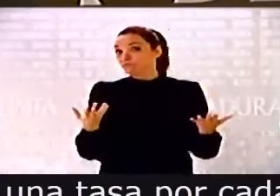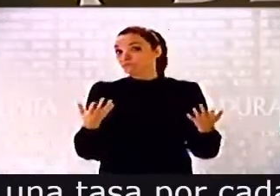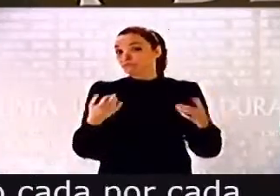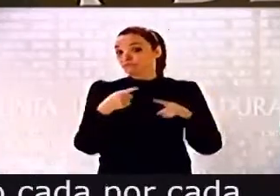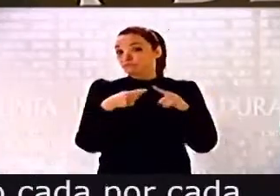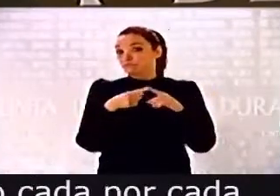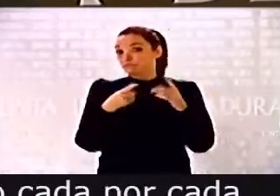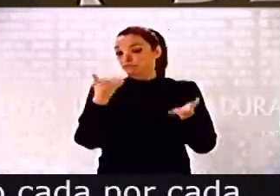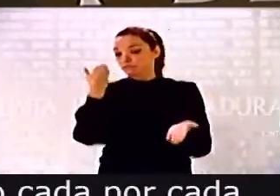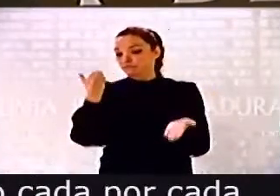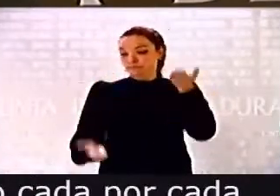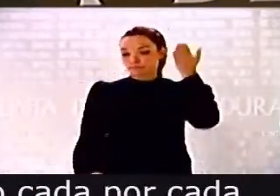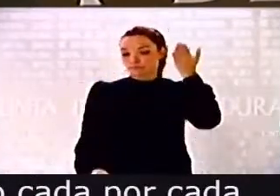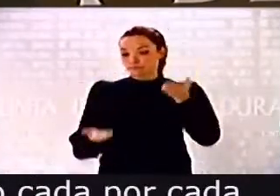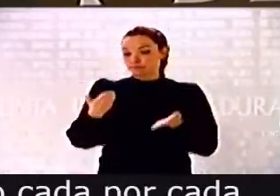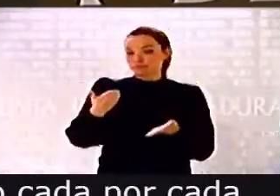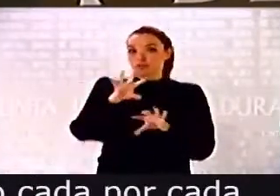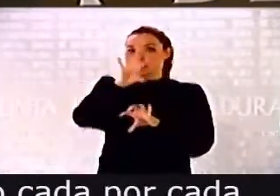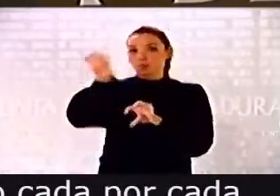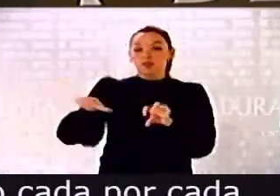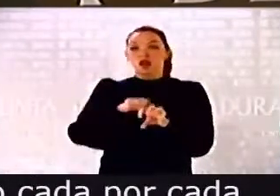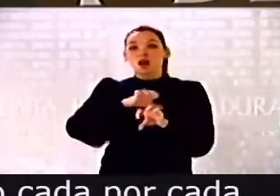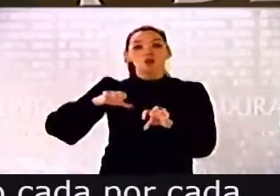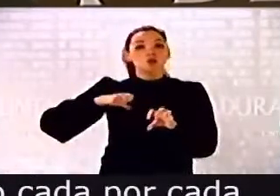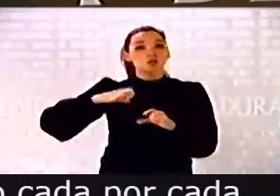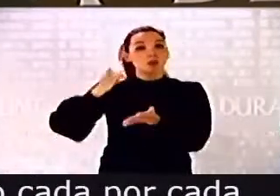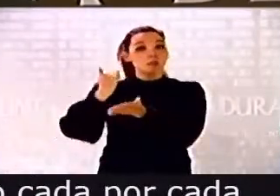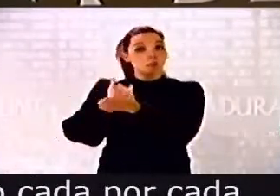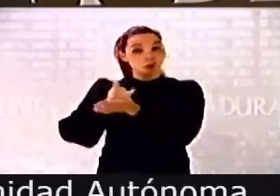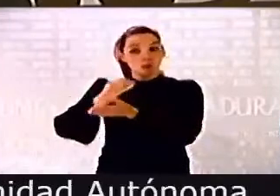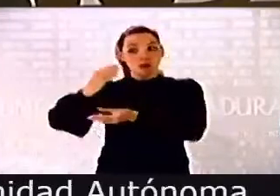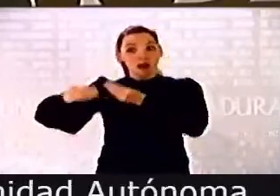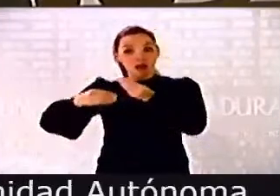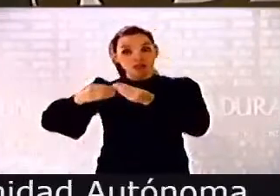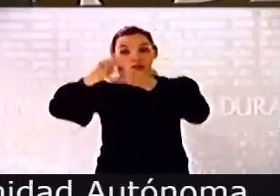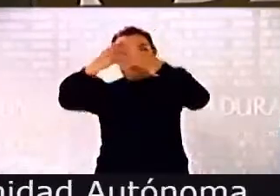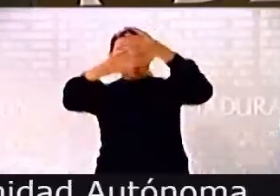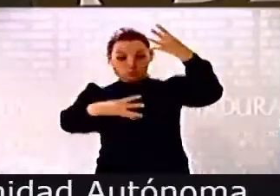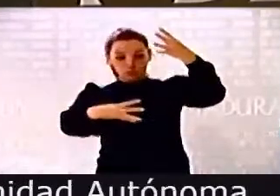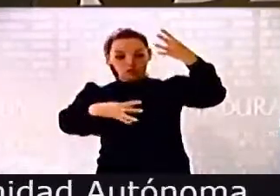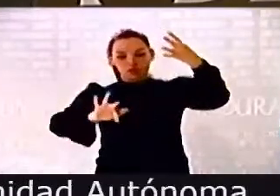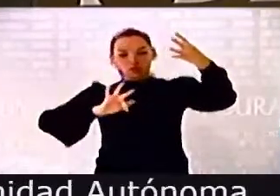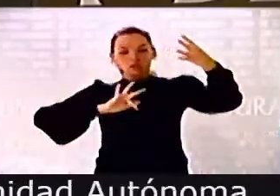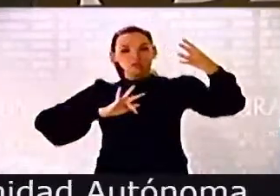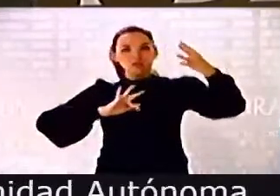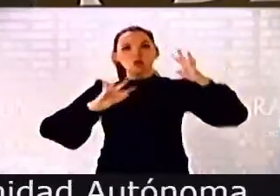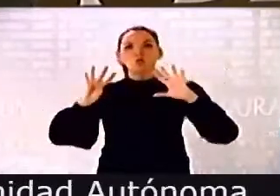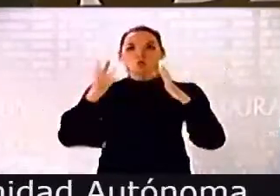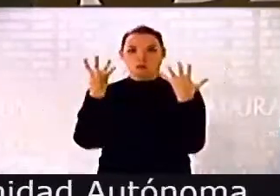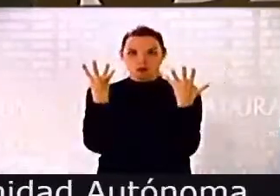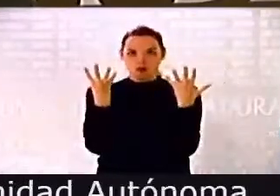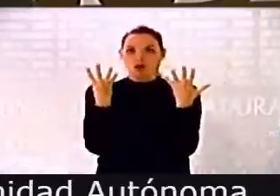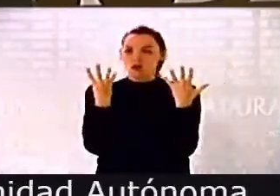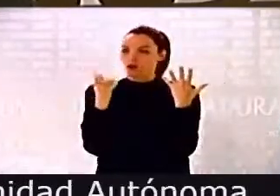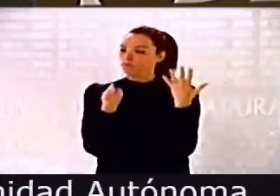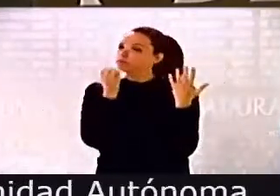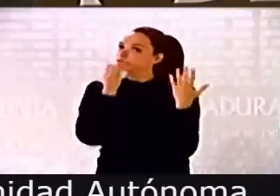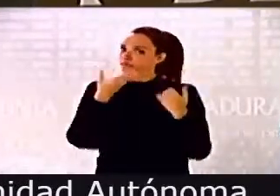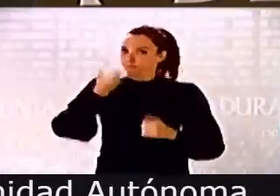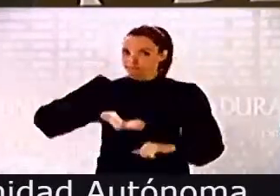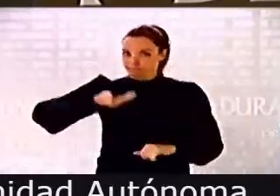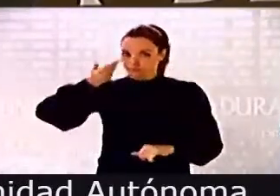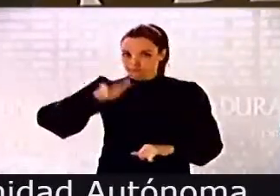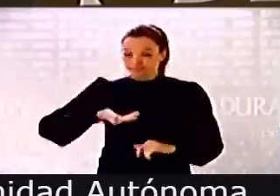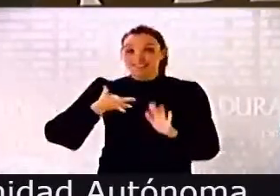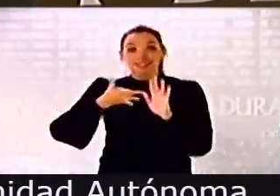9ª comunidad autónoma también en el volumen de pruebas que estamos realizando, y eso es un dato importante.